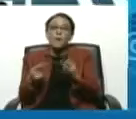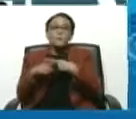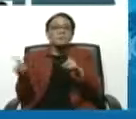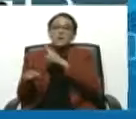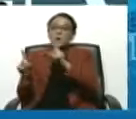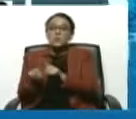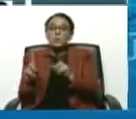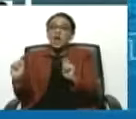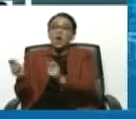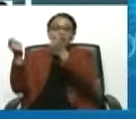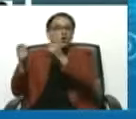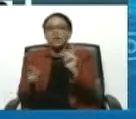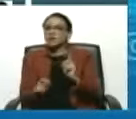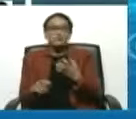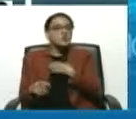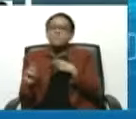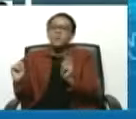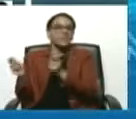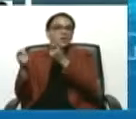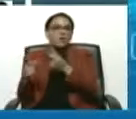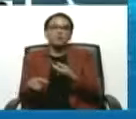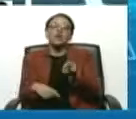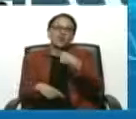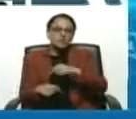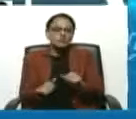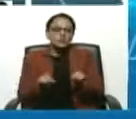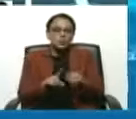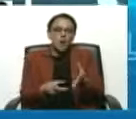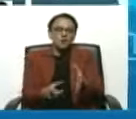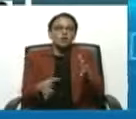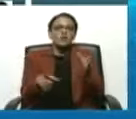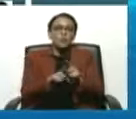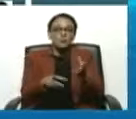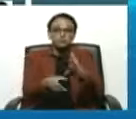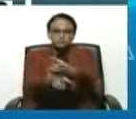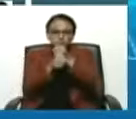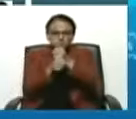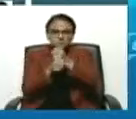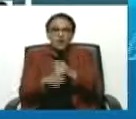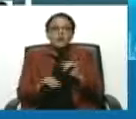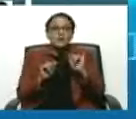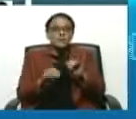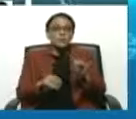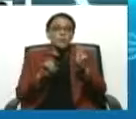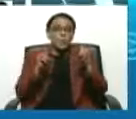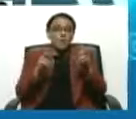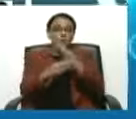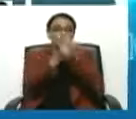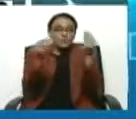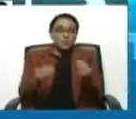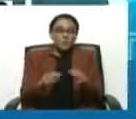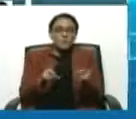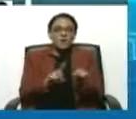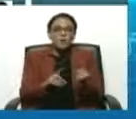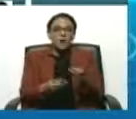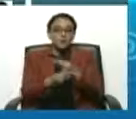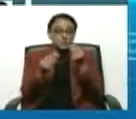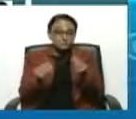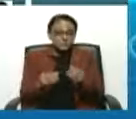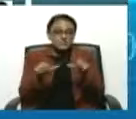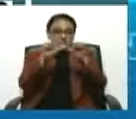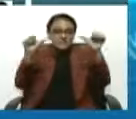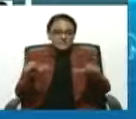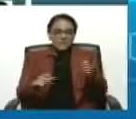podrán. Ya tomamos el camino del crecimiento de un nuevo modelo y hemos logrado